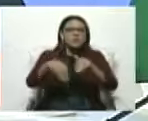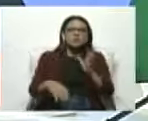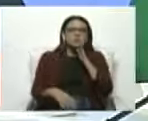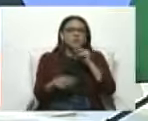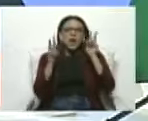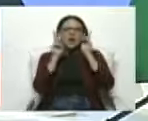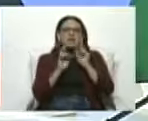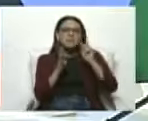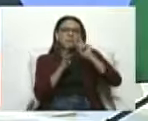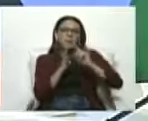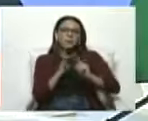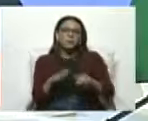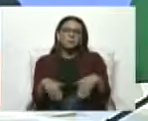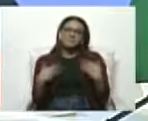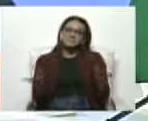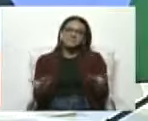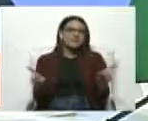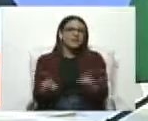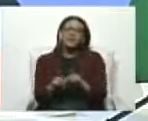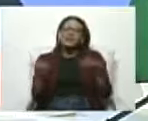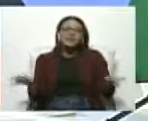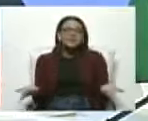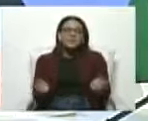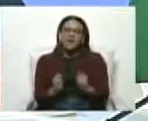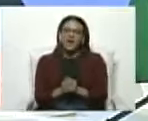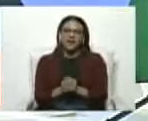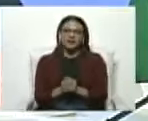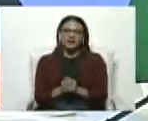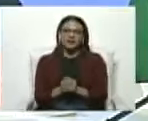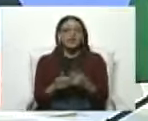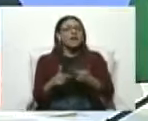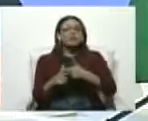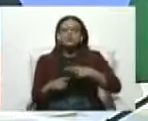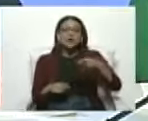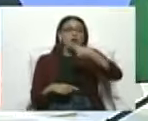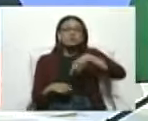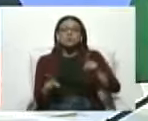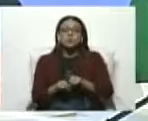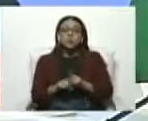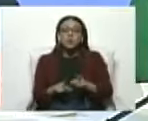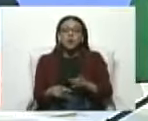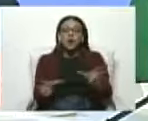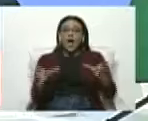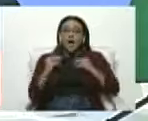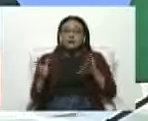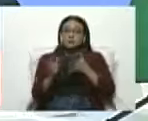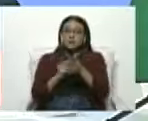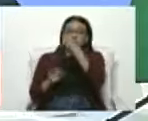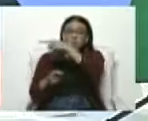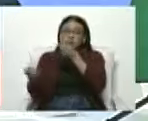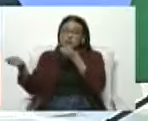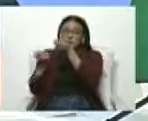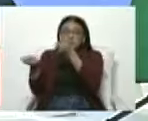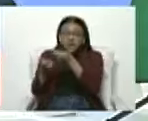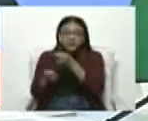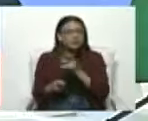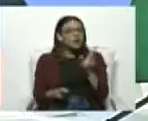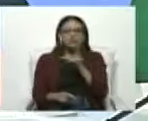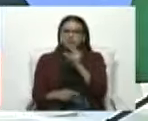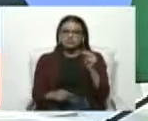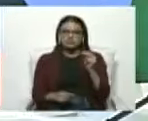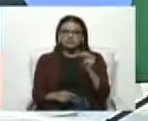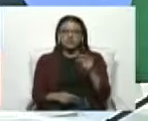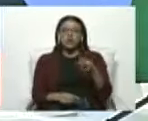desarrollando su propia forma, ¿ve? Y no ha caído en las provocaciones de esa derecha. Allá.